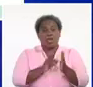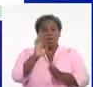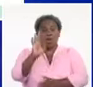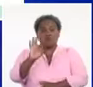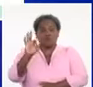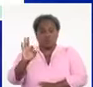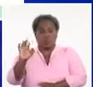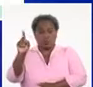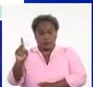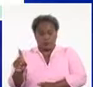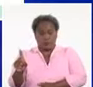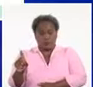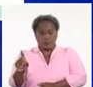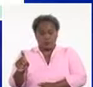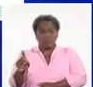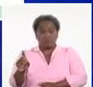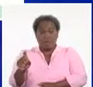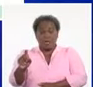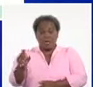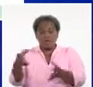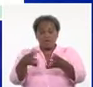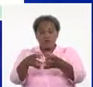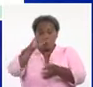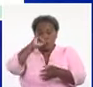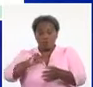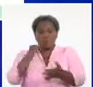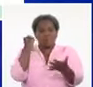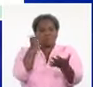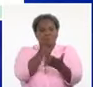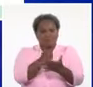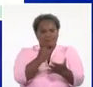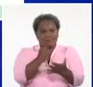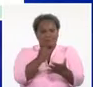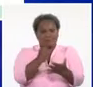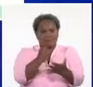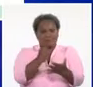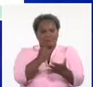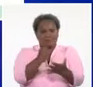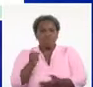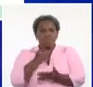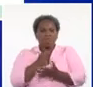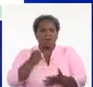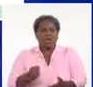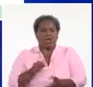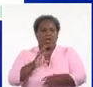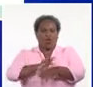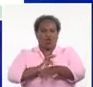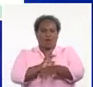7.871 pacientes en edades pediátricas diagnosticados, lo cual hace un